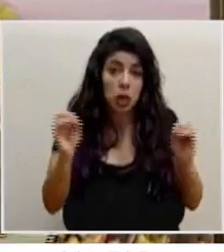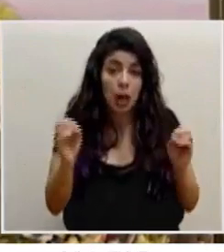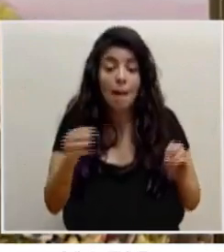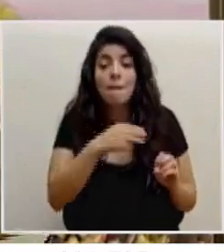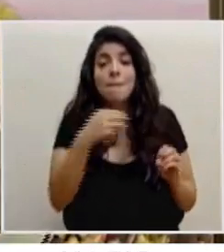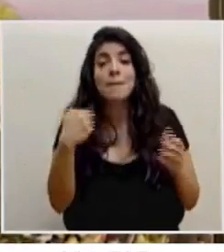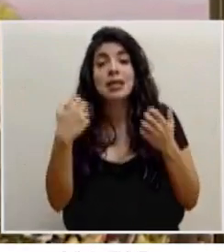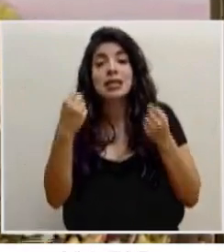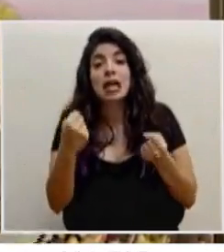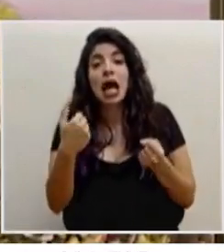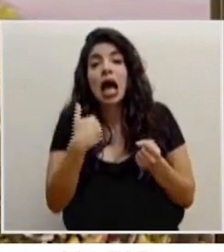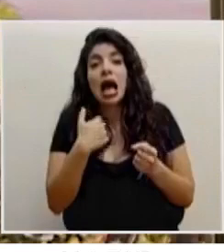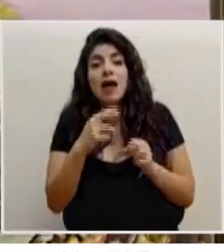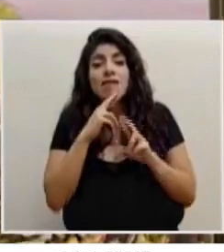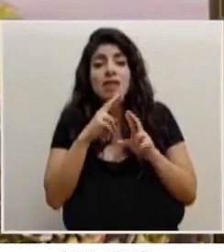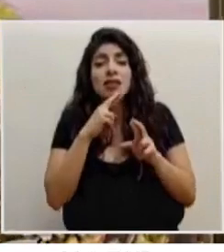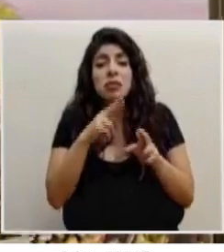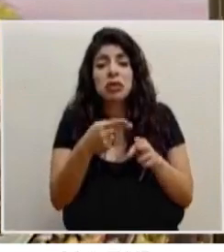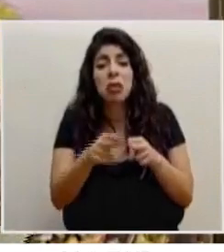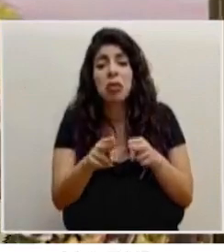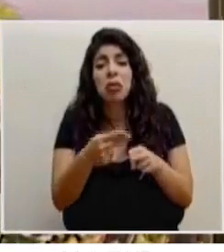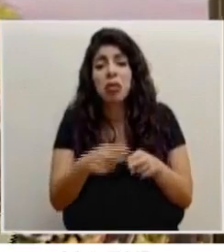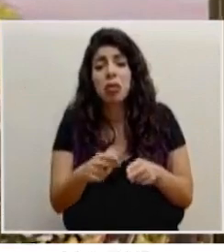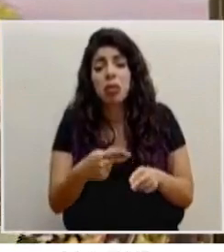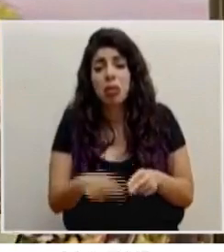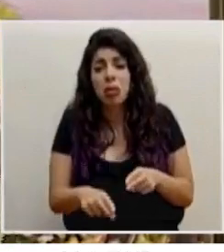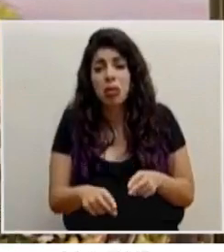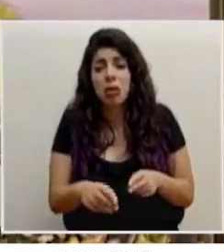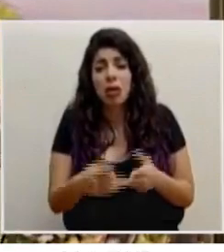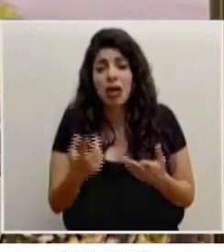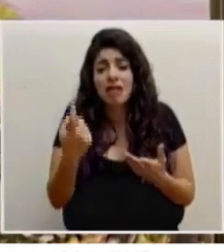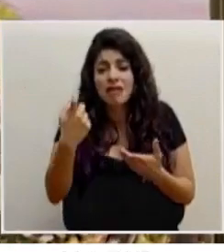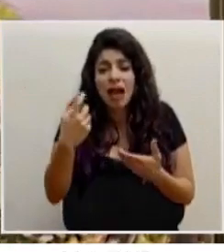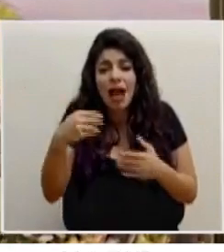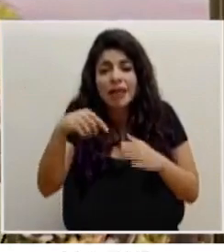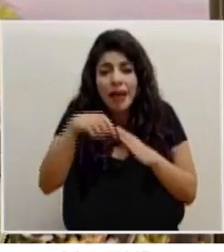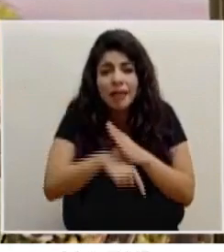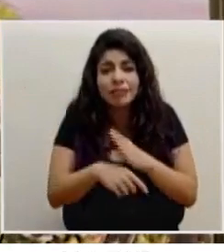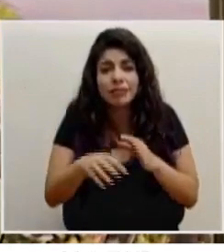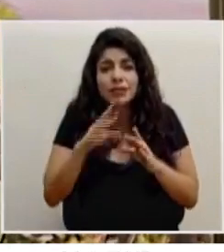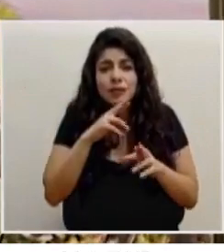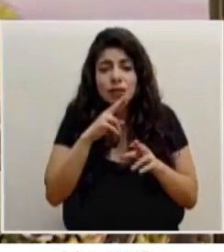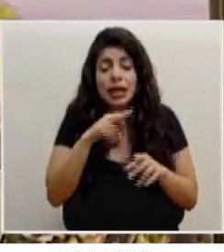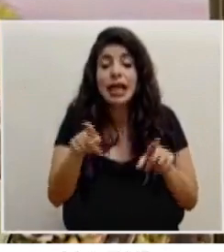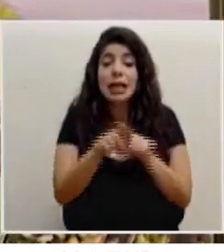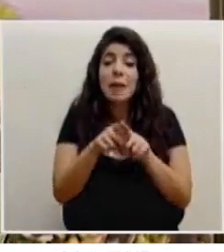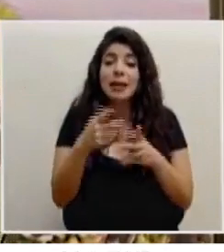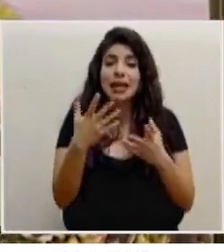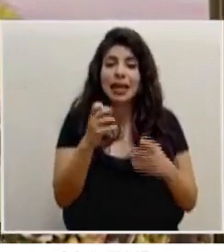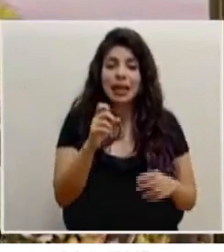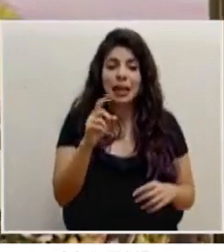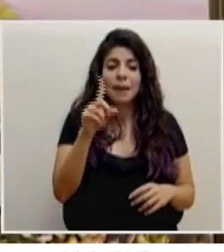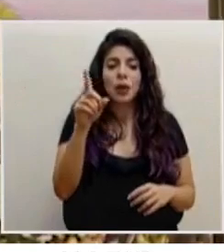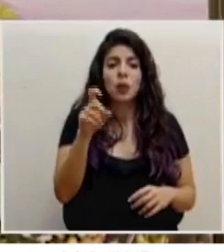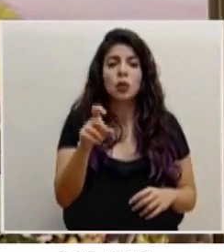Ministerio de Salud tenemos respuestas bastante escuetas, bastante deficientes, la verdad. Y también quería consultarle